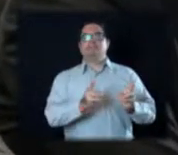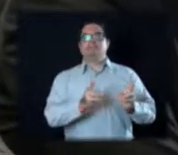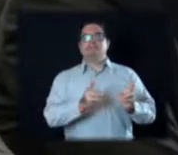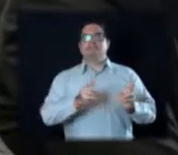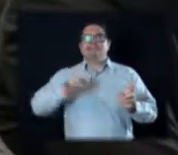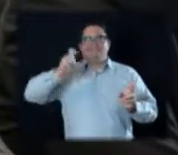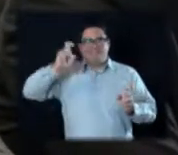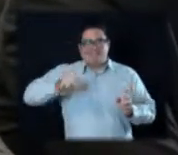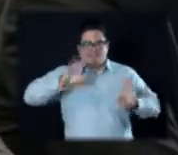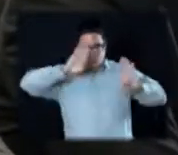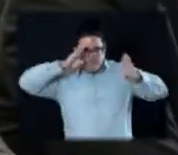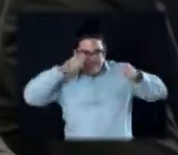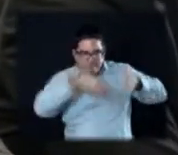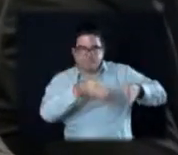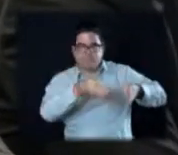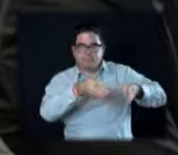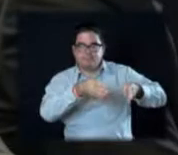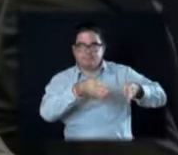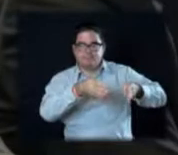Nos vemos obligados a